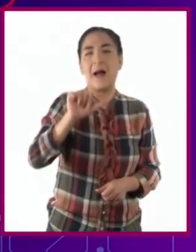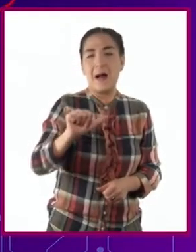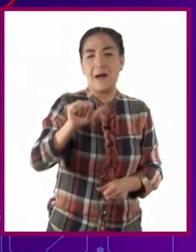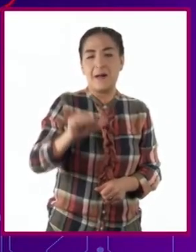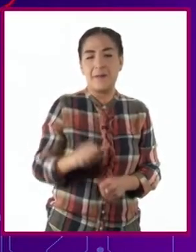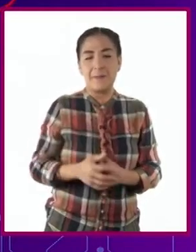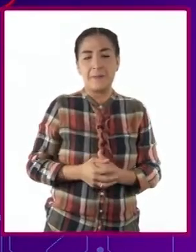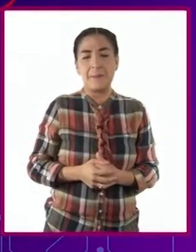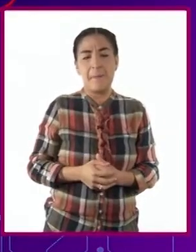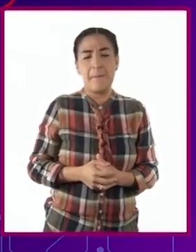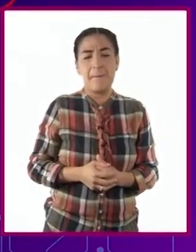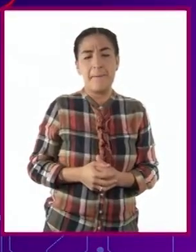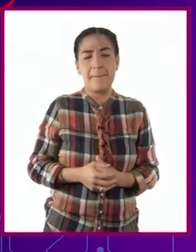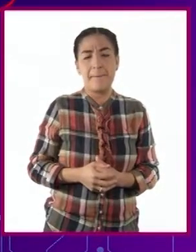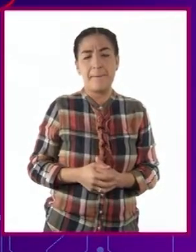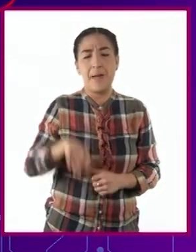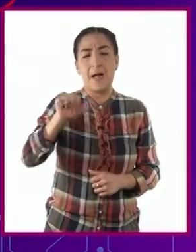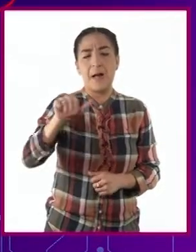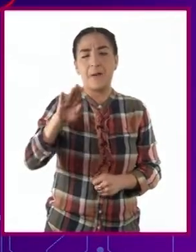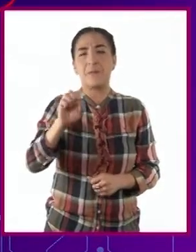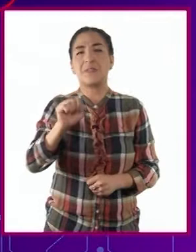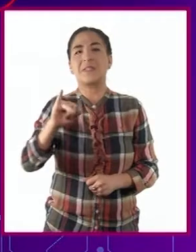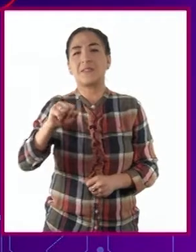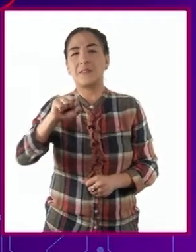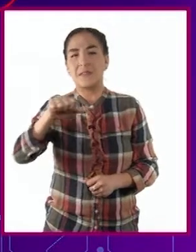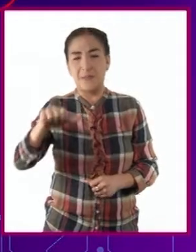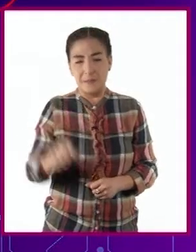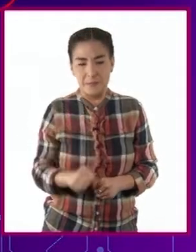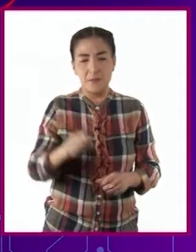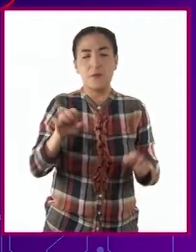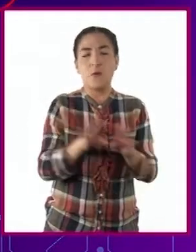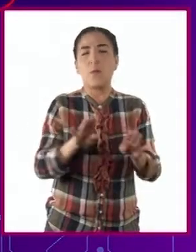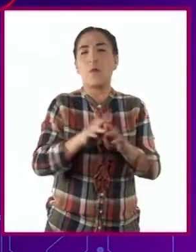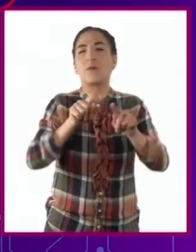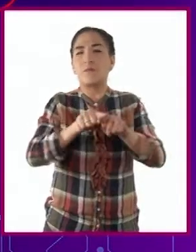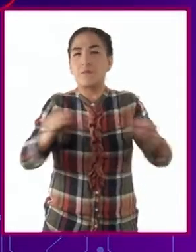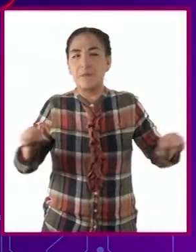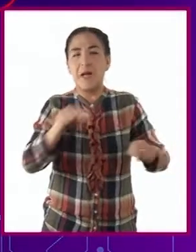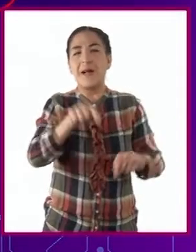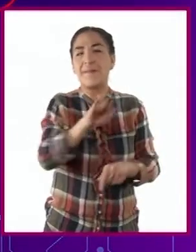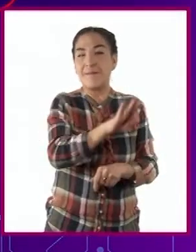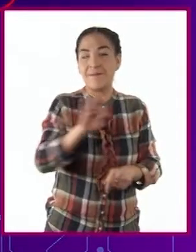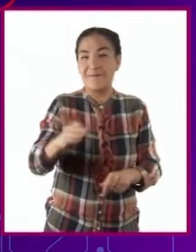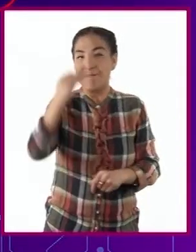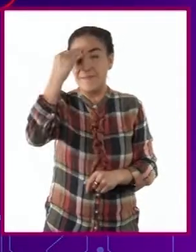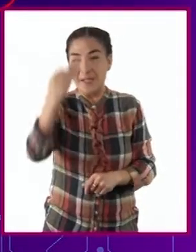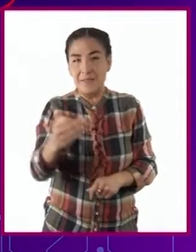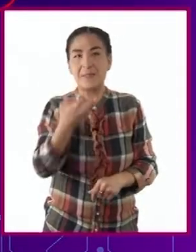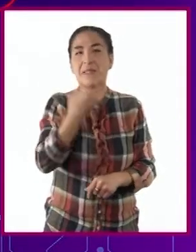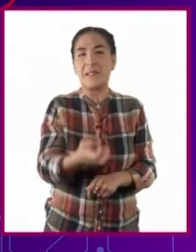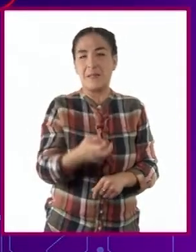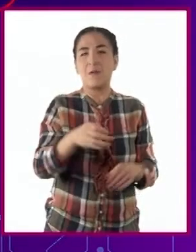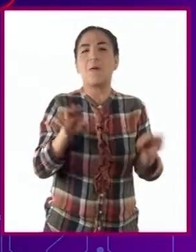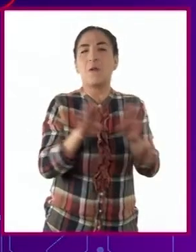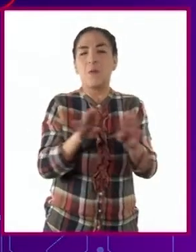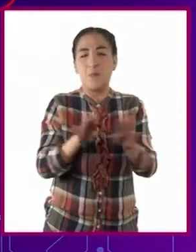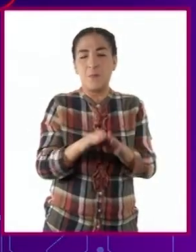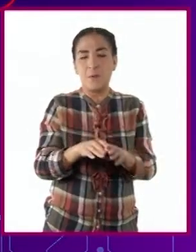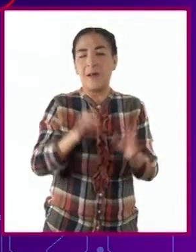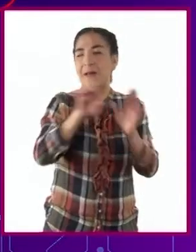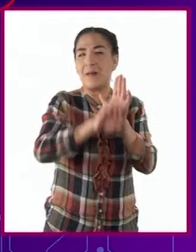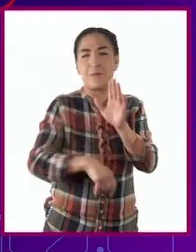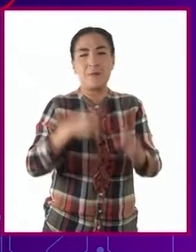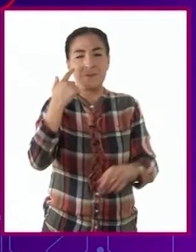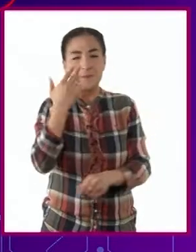En este eje se muestran los parámetros continuos como el tiempo o fechas. En la gráfica de líneas de este ejemplo